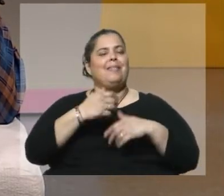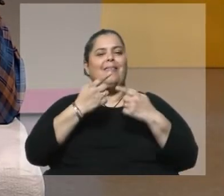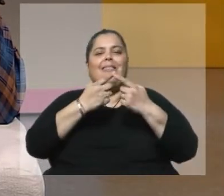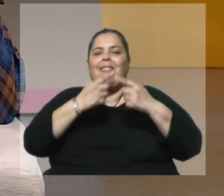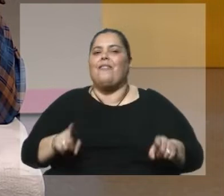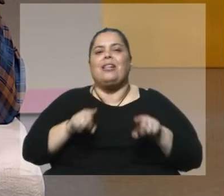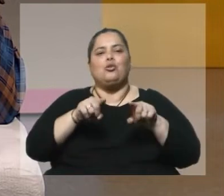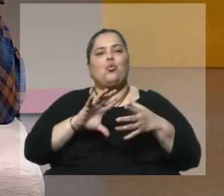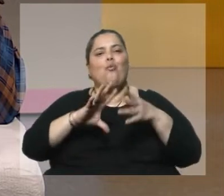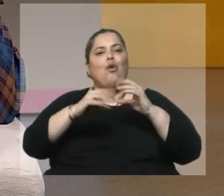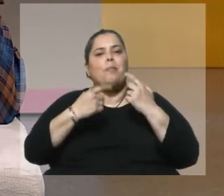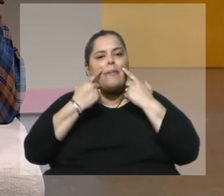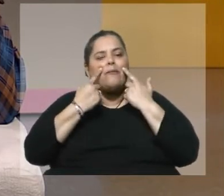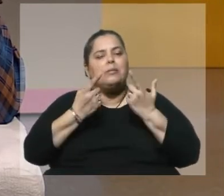más,